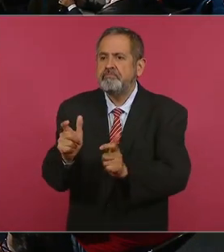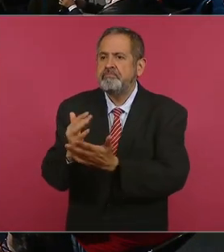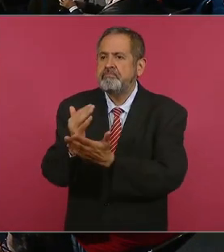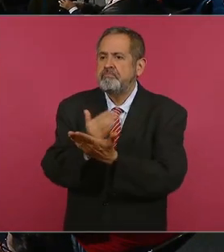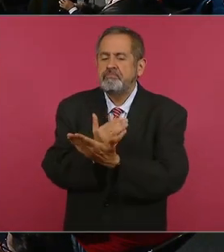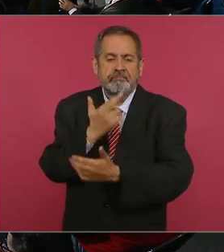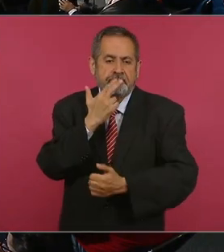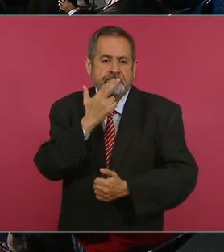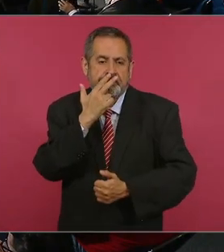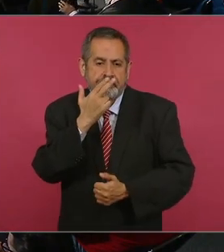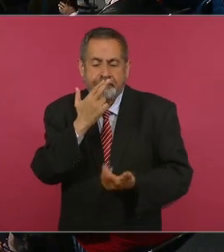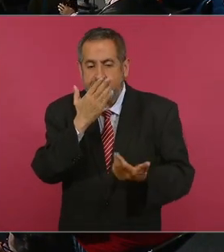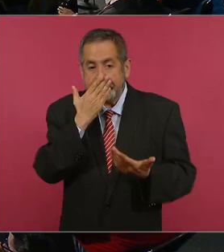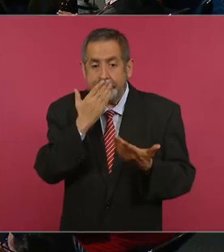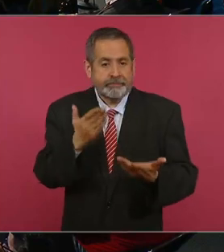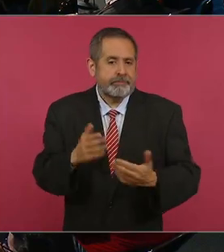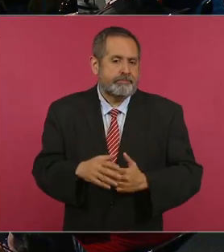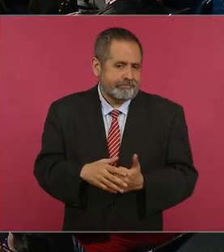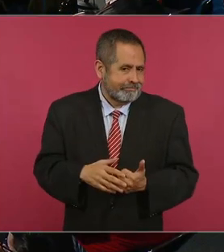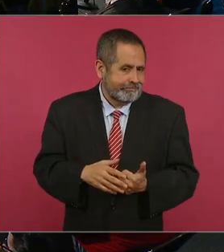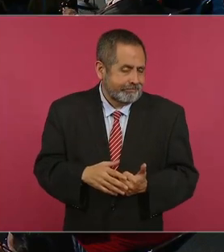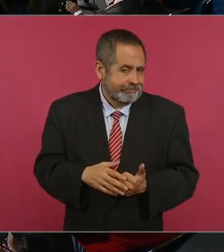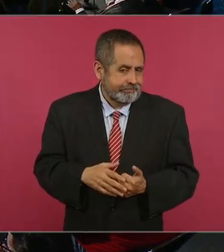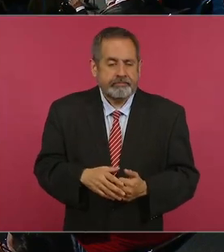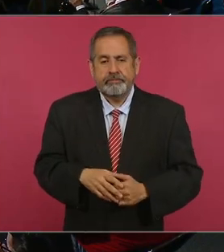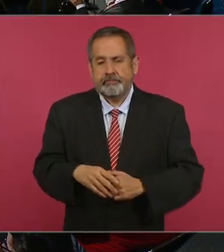Ustedes creen que